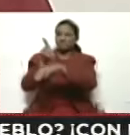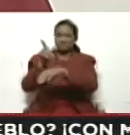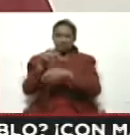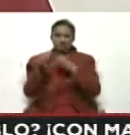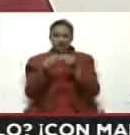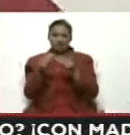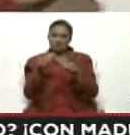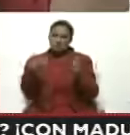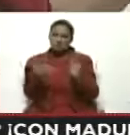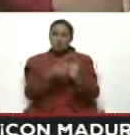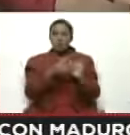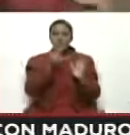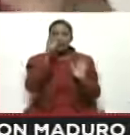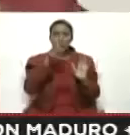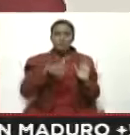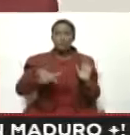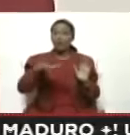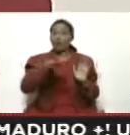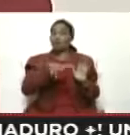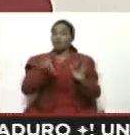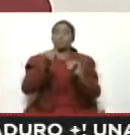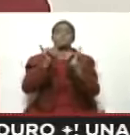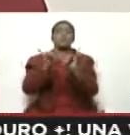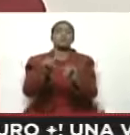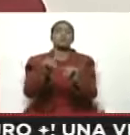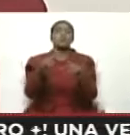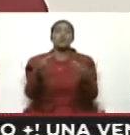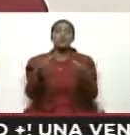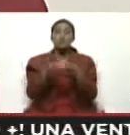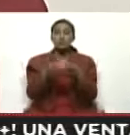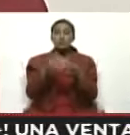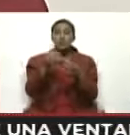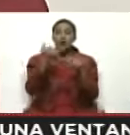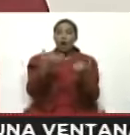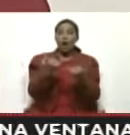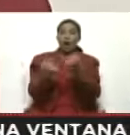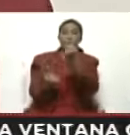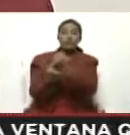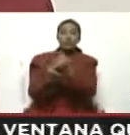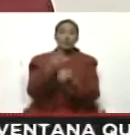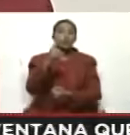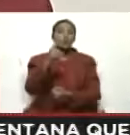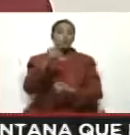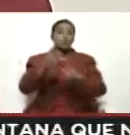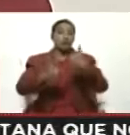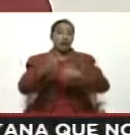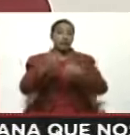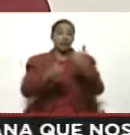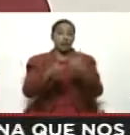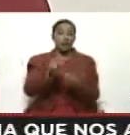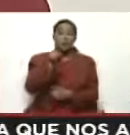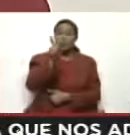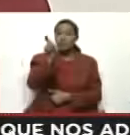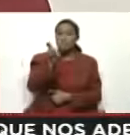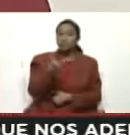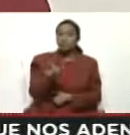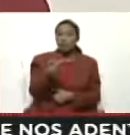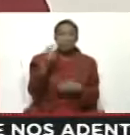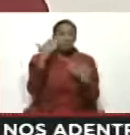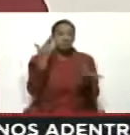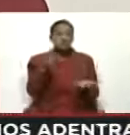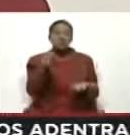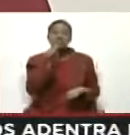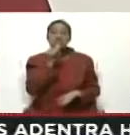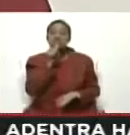están ahora apostando a un candidato desconocido, pero ellos están apostando a eso.